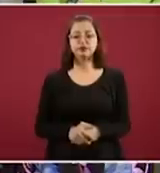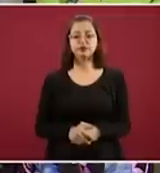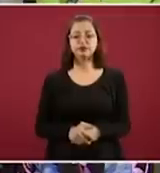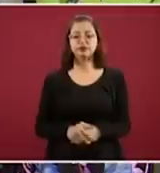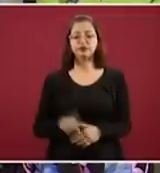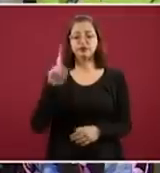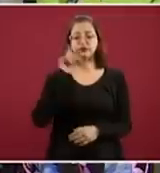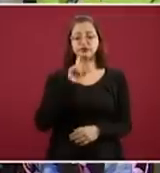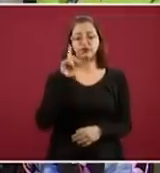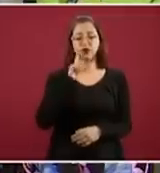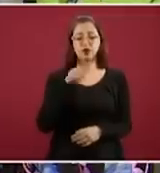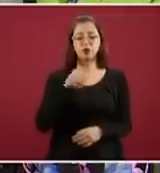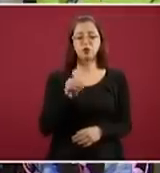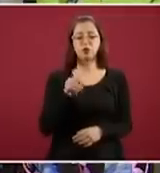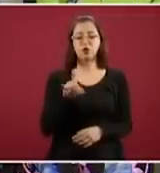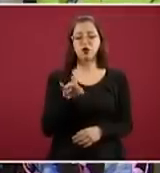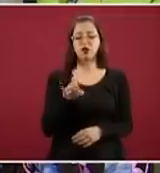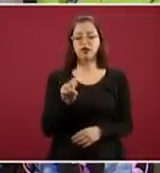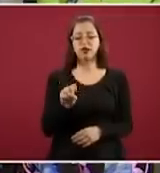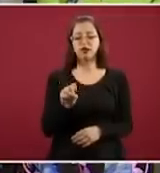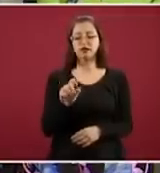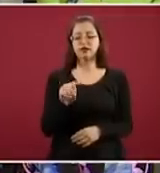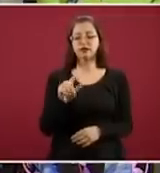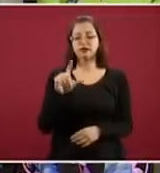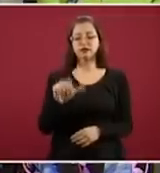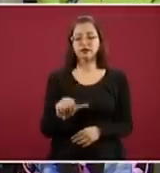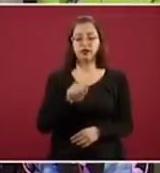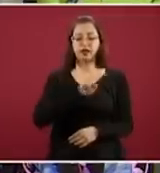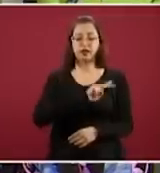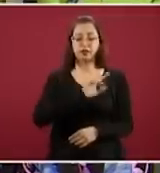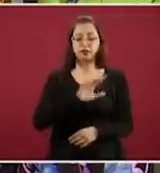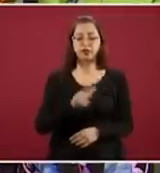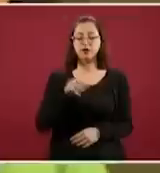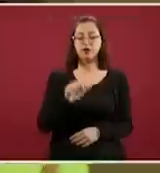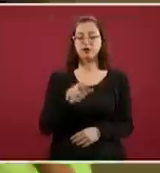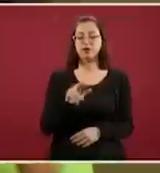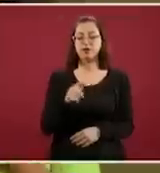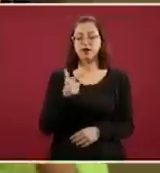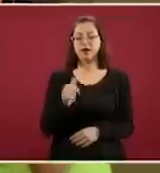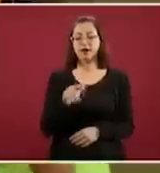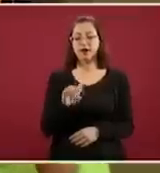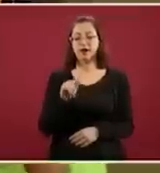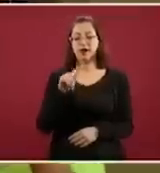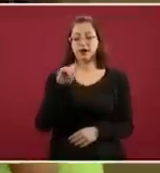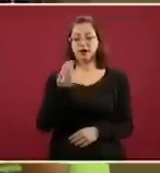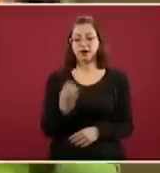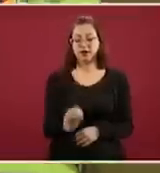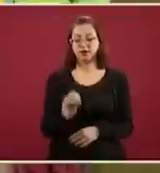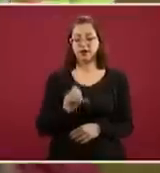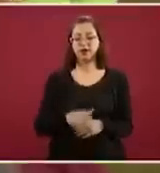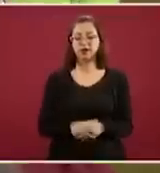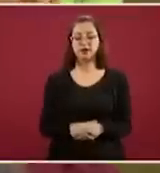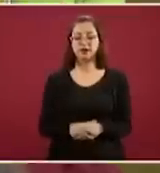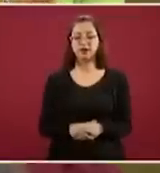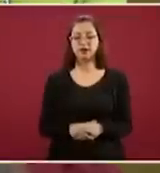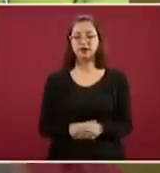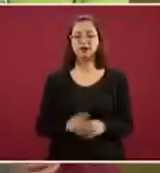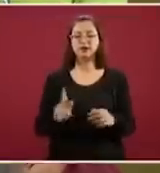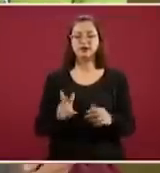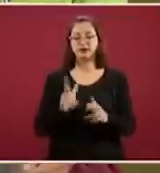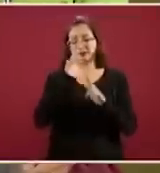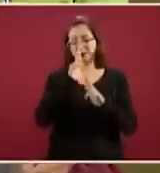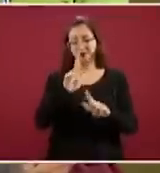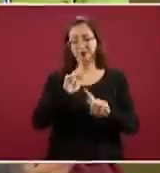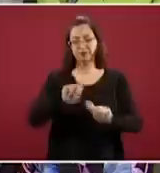La ciudadana Modesta Chávez de la Rosa, viuda del señor Margarito Díaz González, recipiendario de la mención